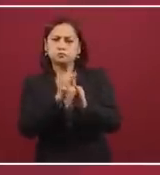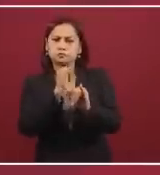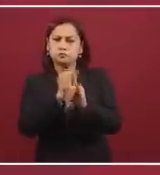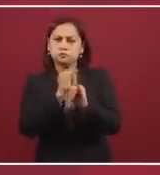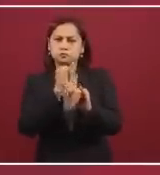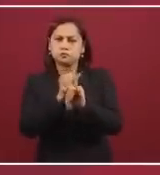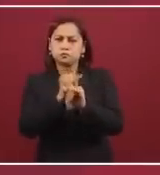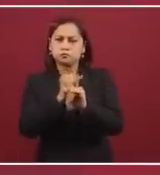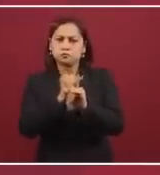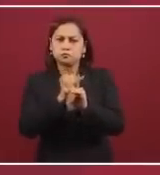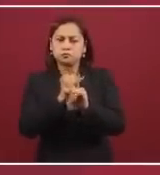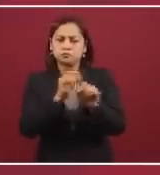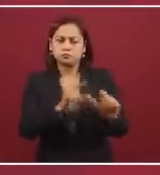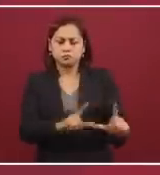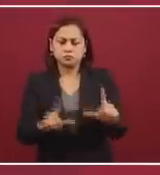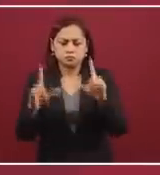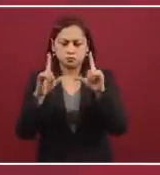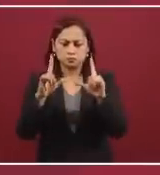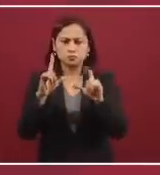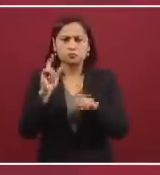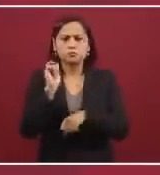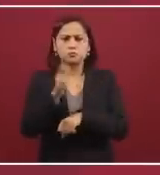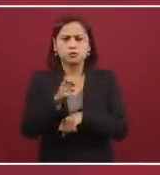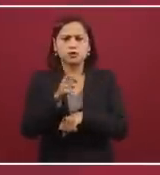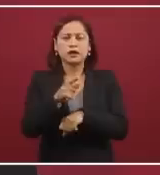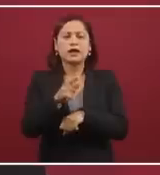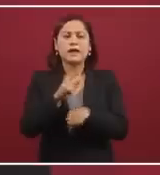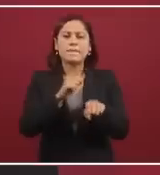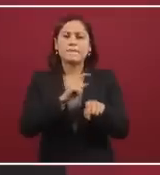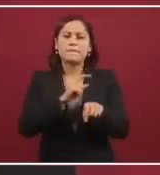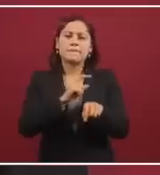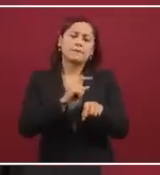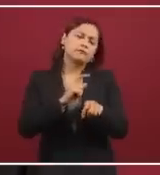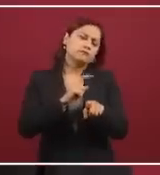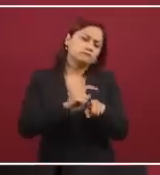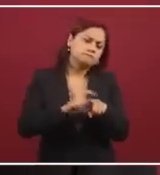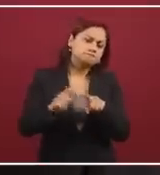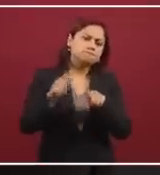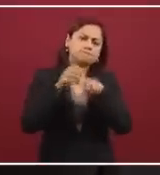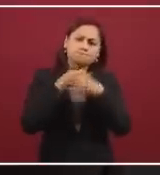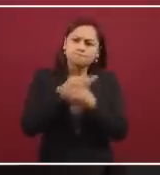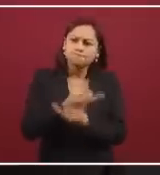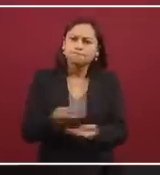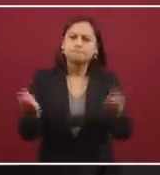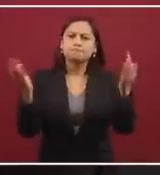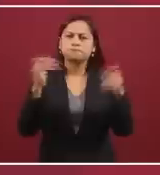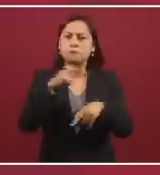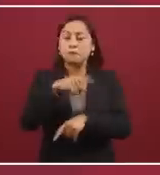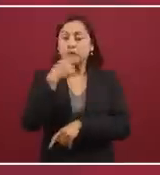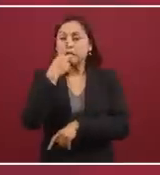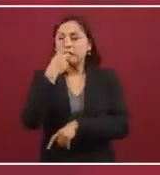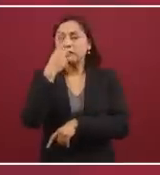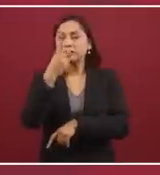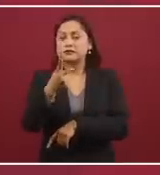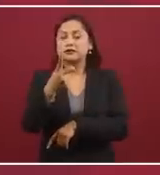um informe un mensaje diciendo de qué